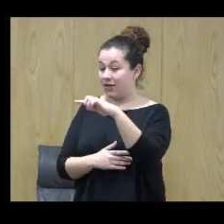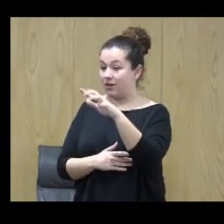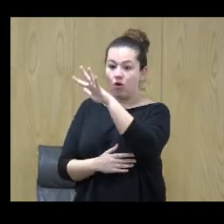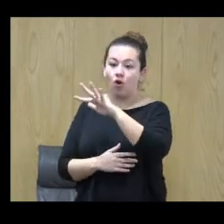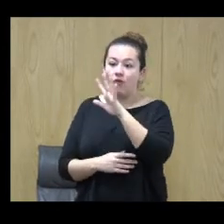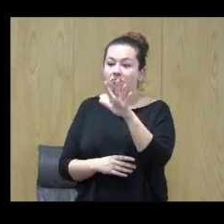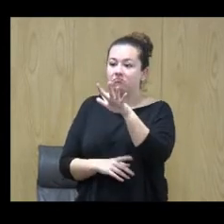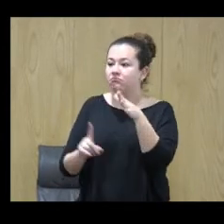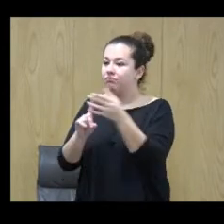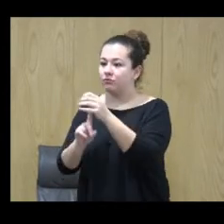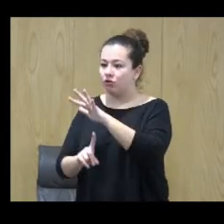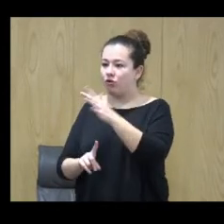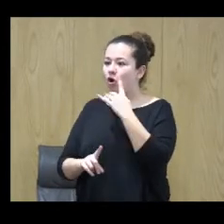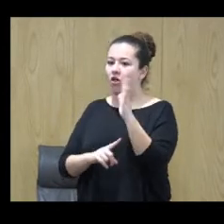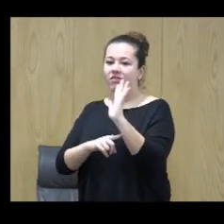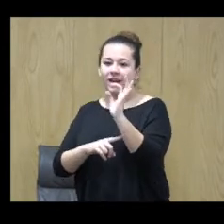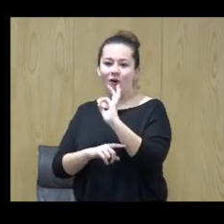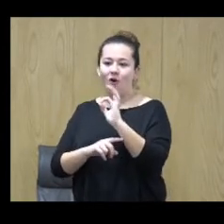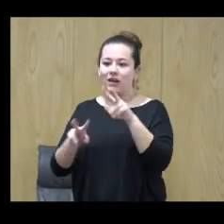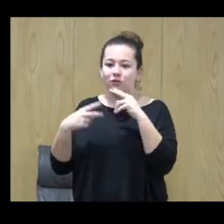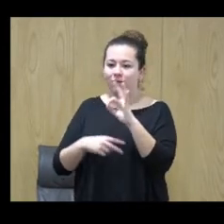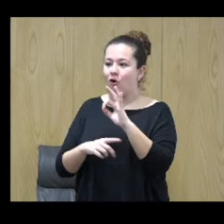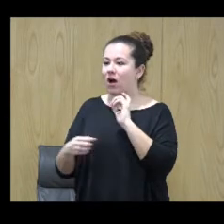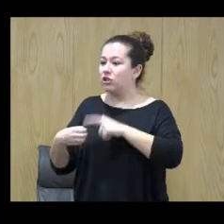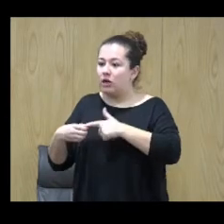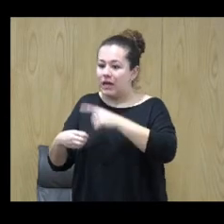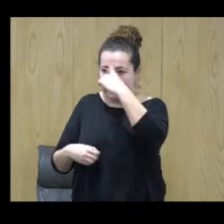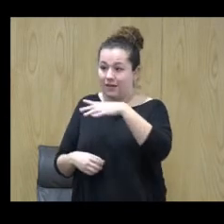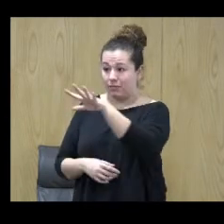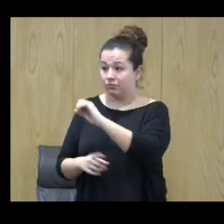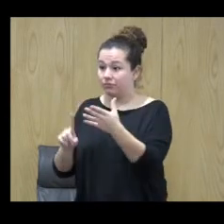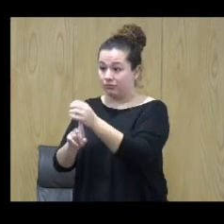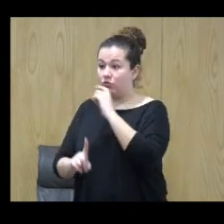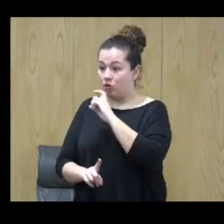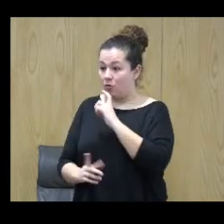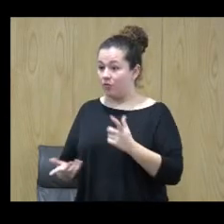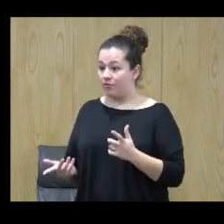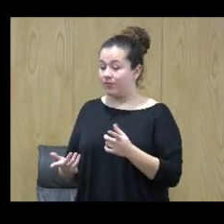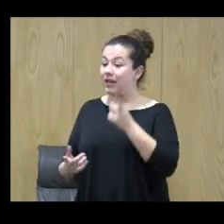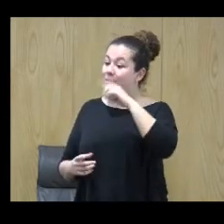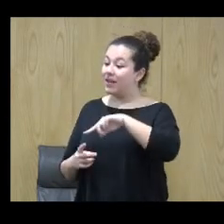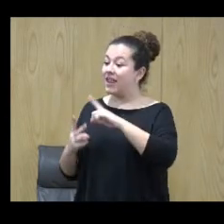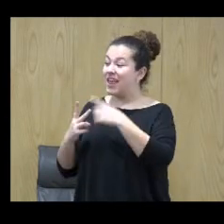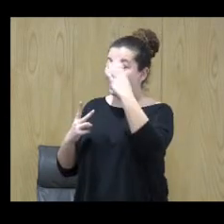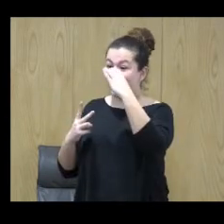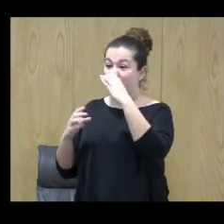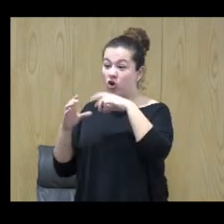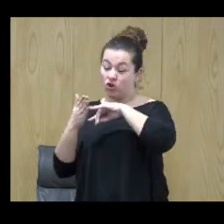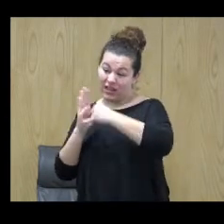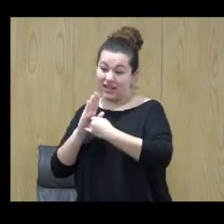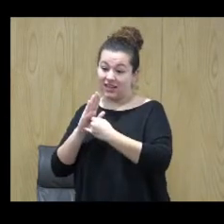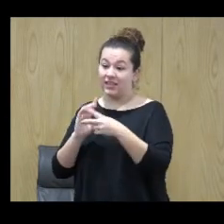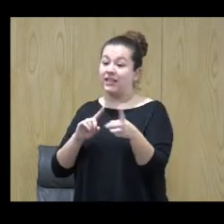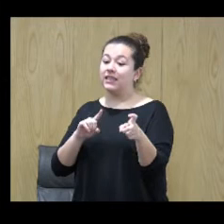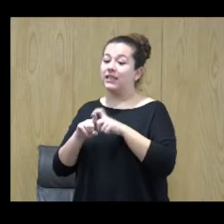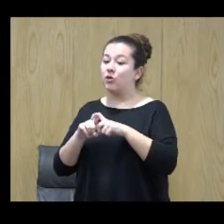buscamos, ¿eh? El cine, un restaurante, una gasolinera, etcétera, ¿no? Y la científico-técnica son tipos de conocimientos que van